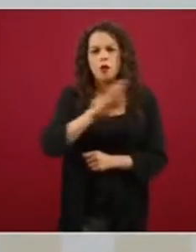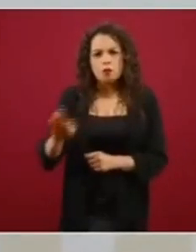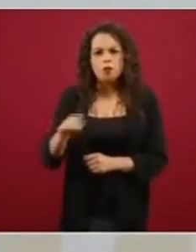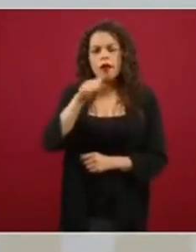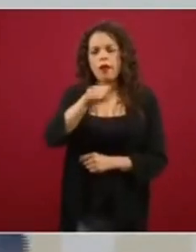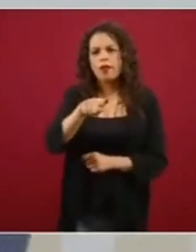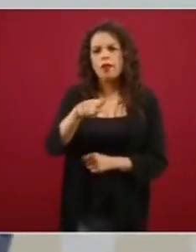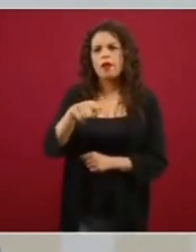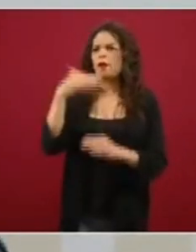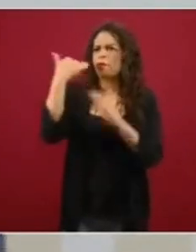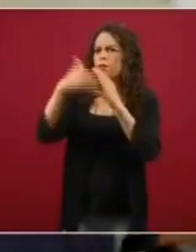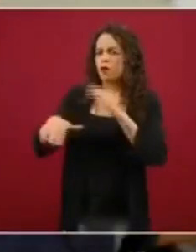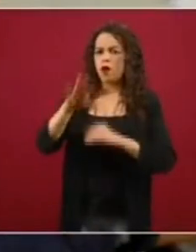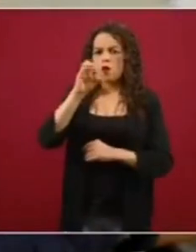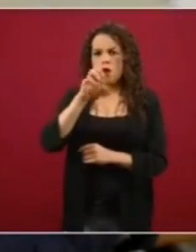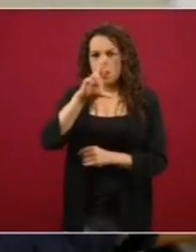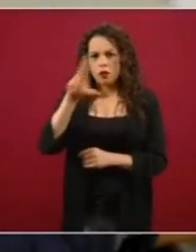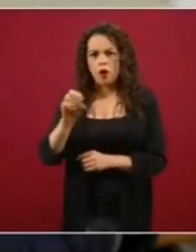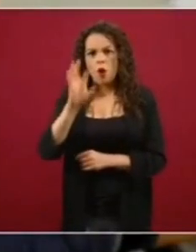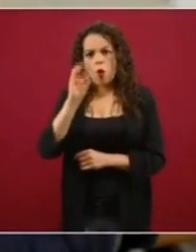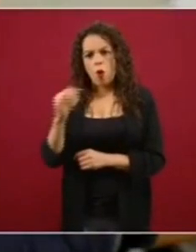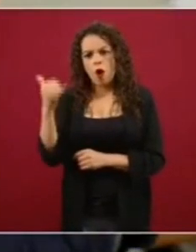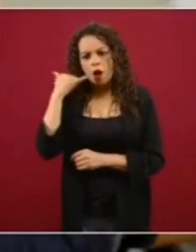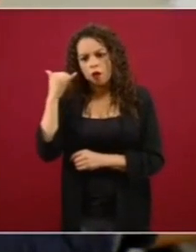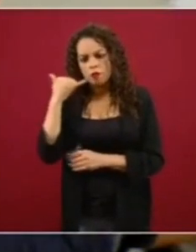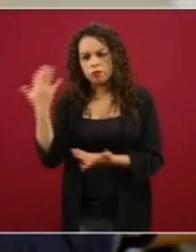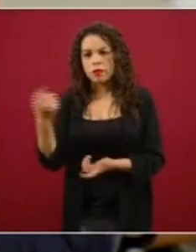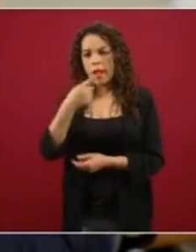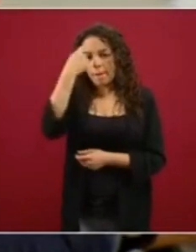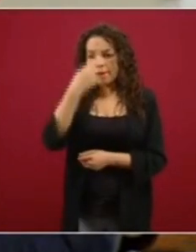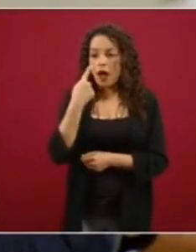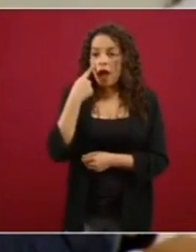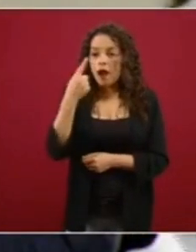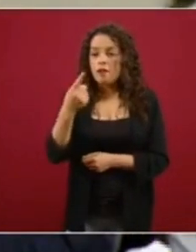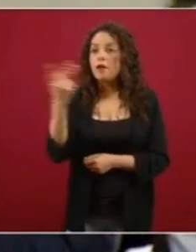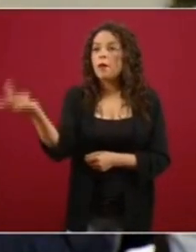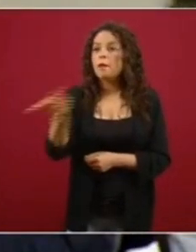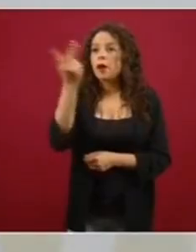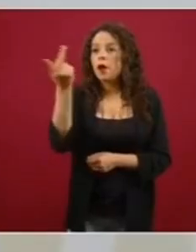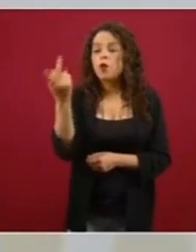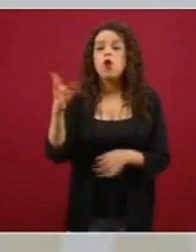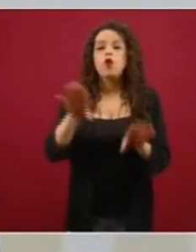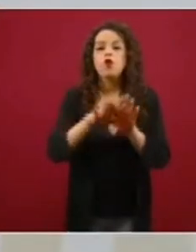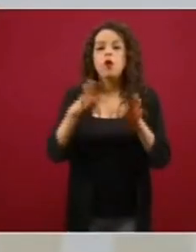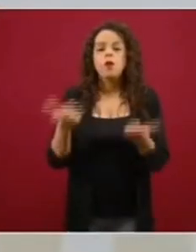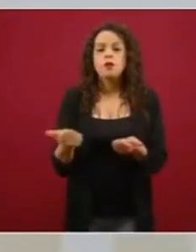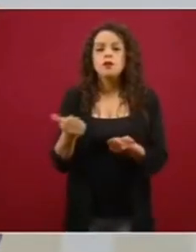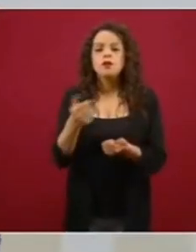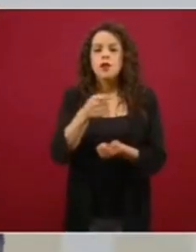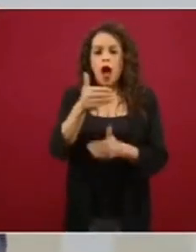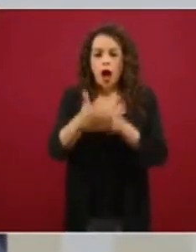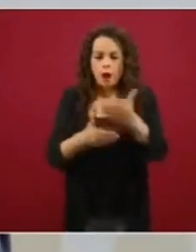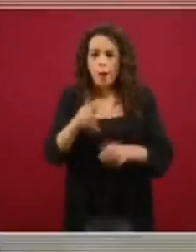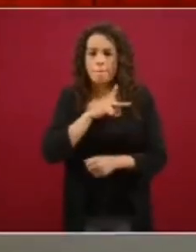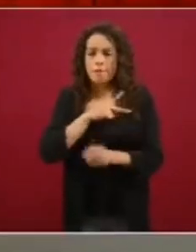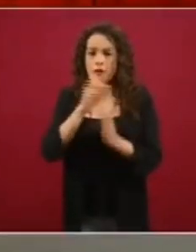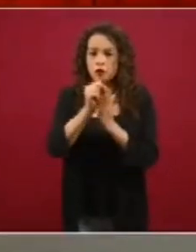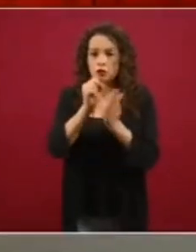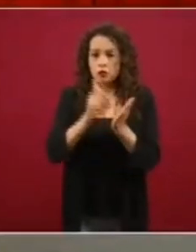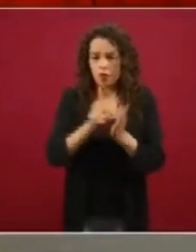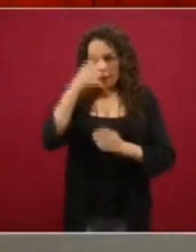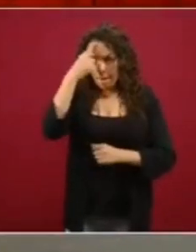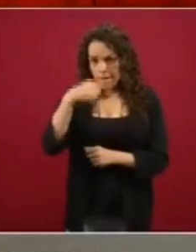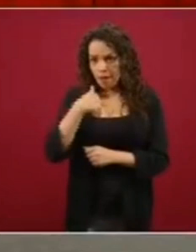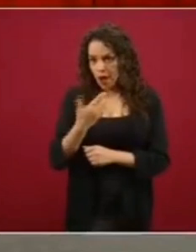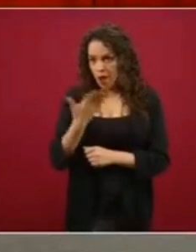hemos anunciado continuamente, cuál es el estado de avance en el que está su solicitud. A todos se les da la atención, se